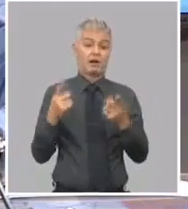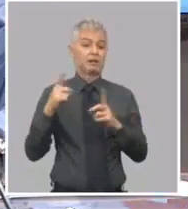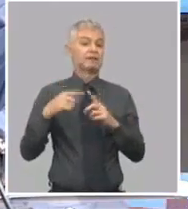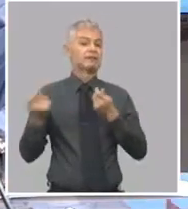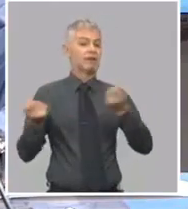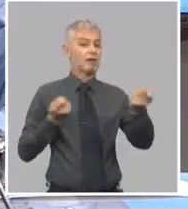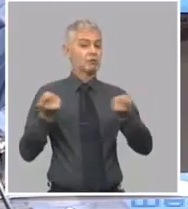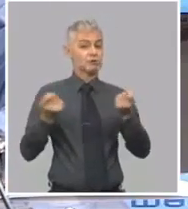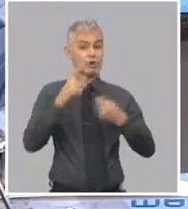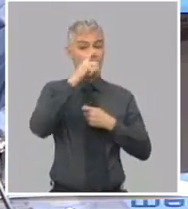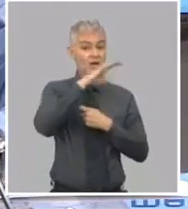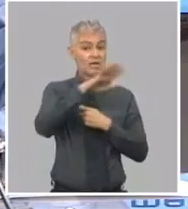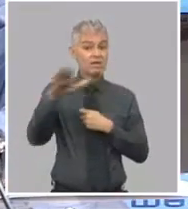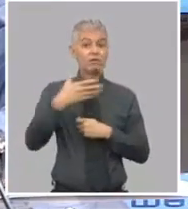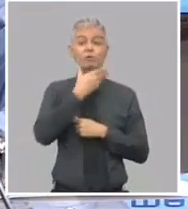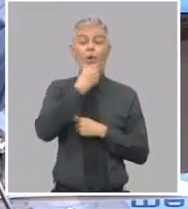transportación de nuestros muchachos sea segura también